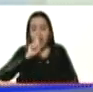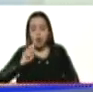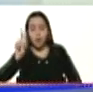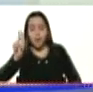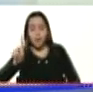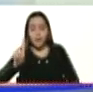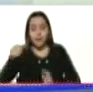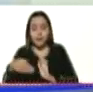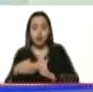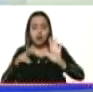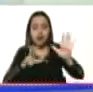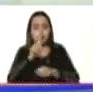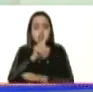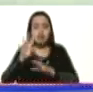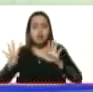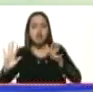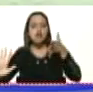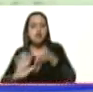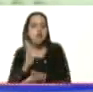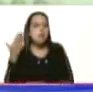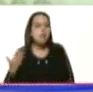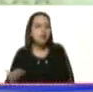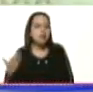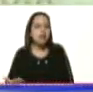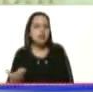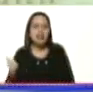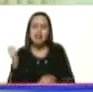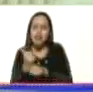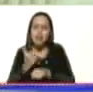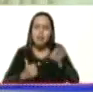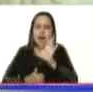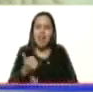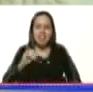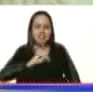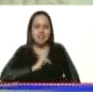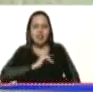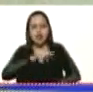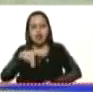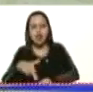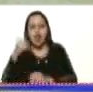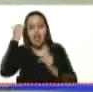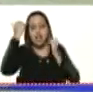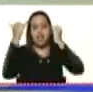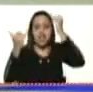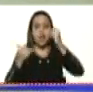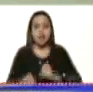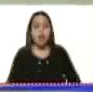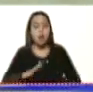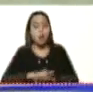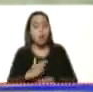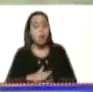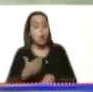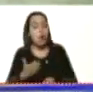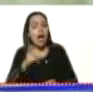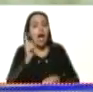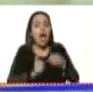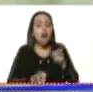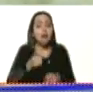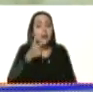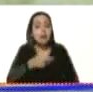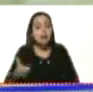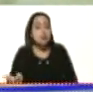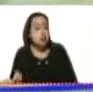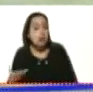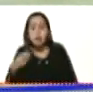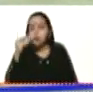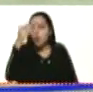la importancia de reforzar la ideología e identidad nacional debido a que aún hay quienes, por ignorancia o